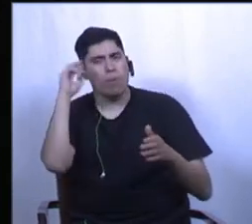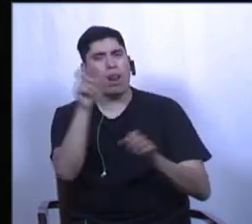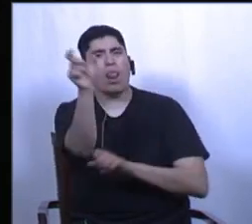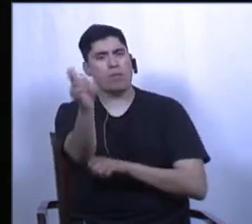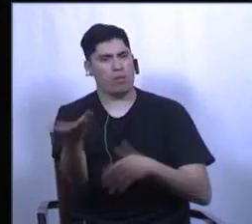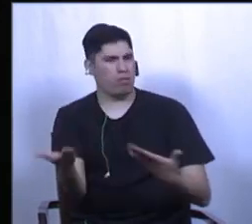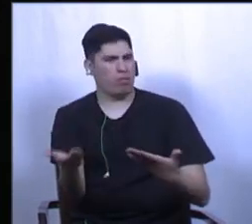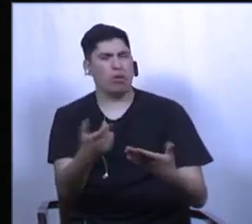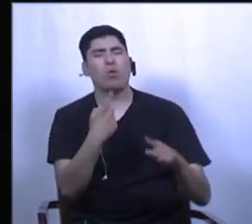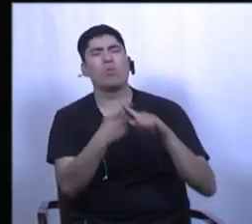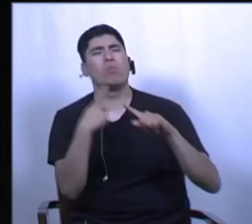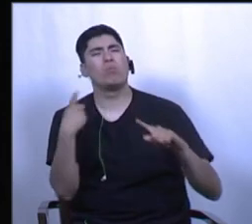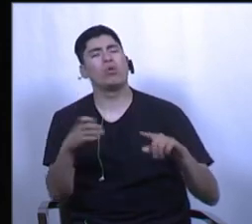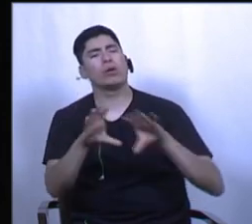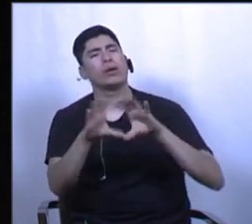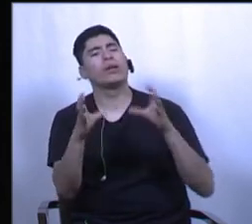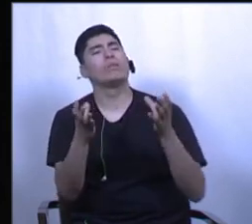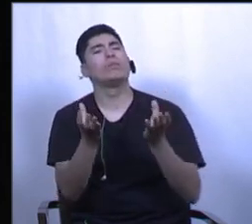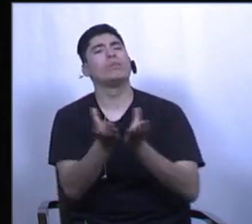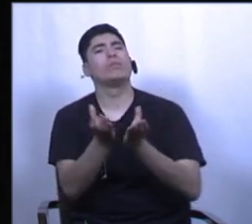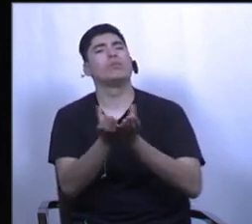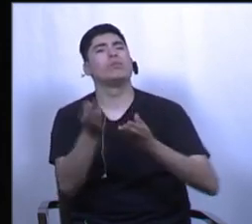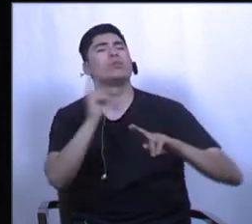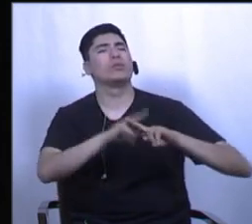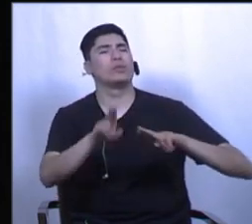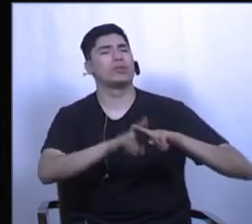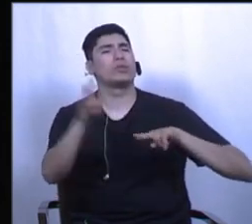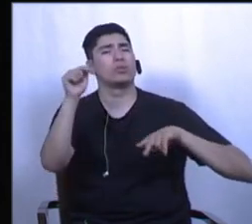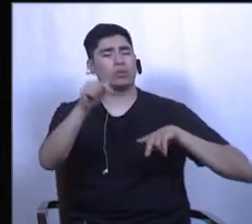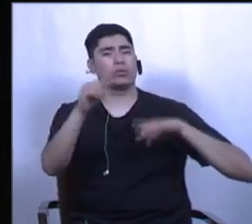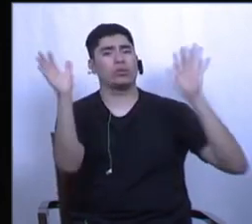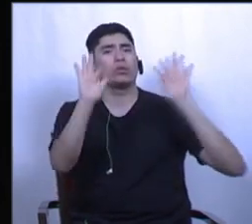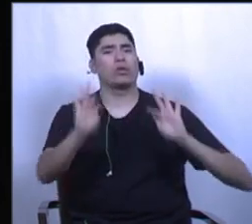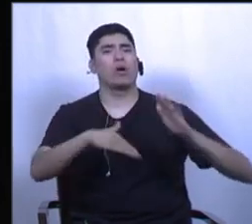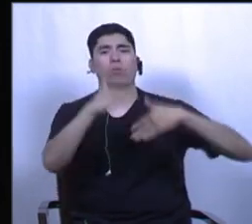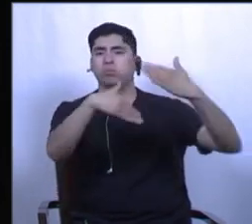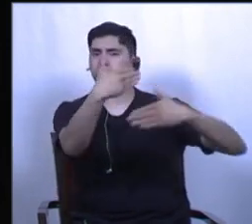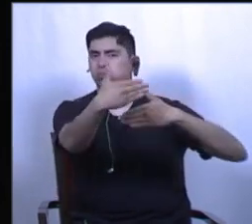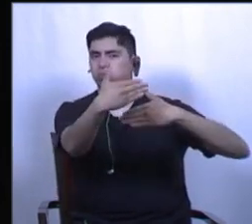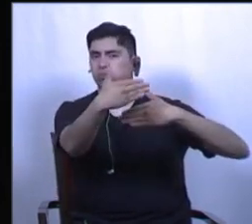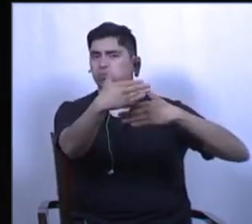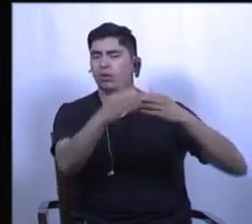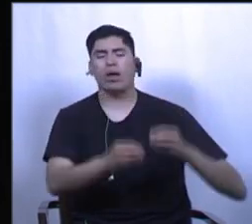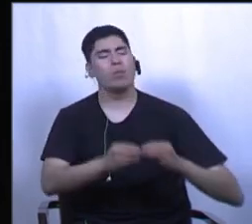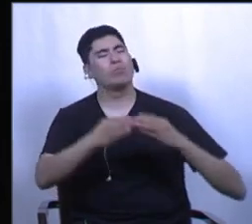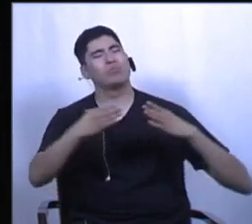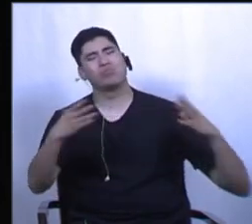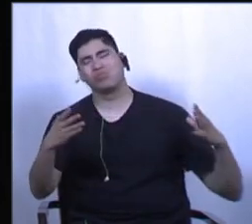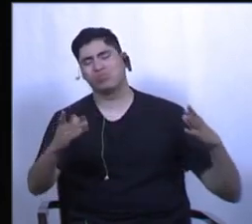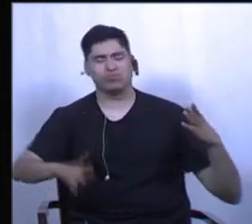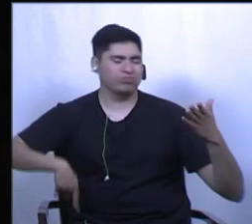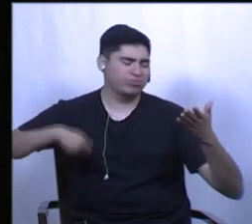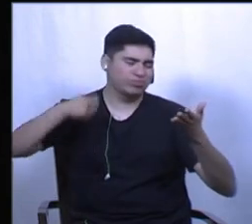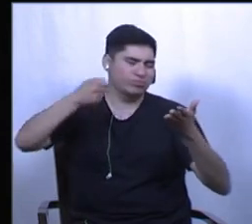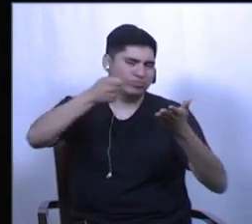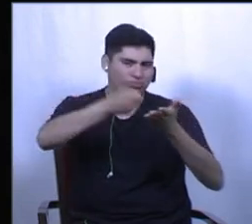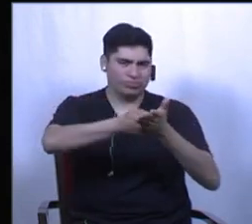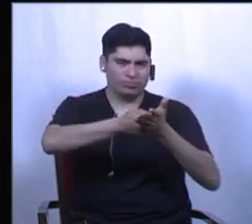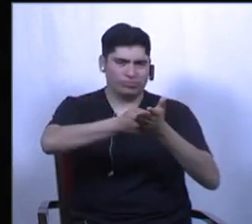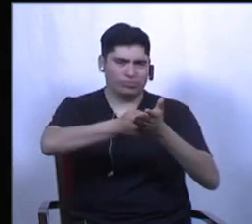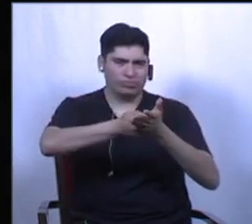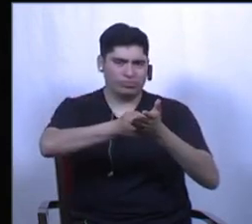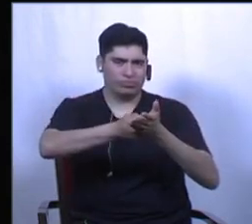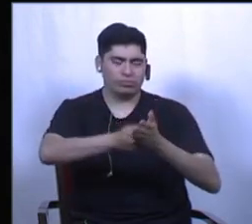qué el mundo está haciendo esto de forma tan rápida? Es porque se han gastado mucho dinero